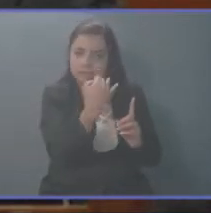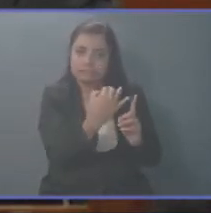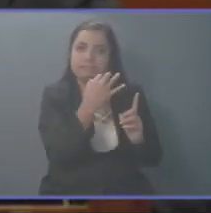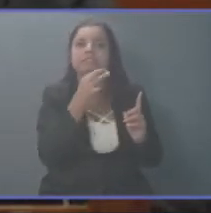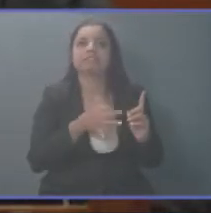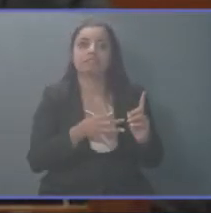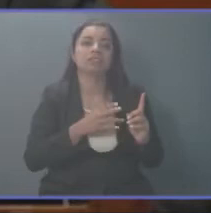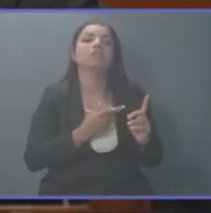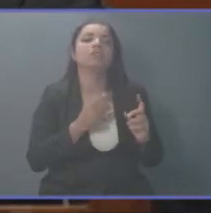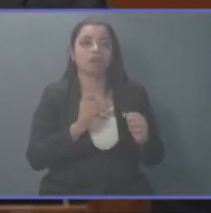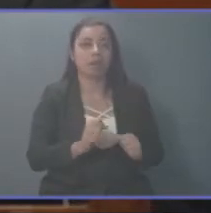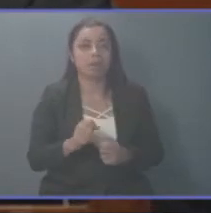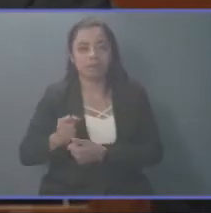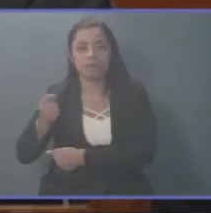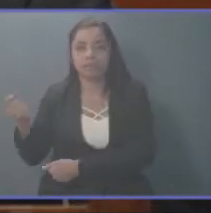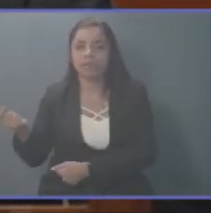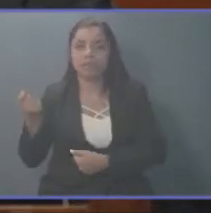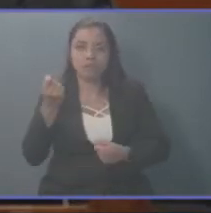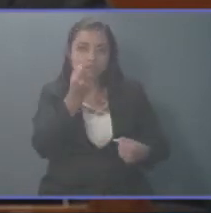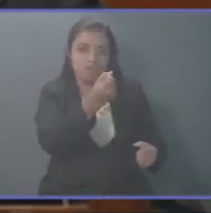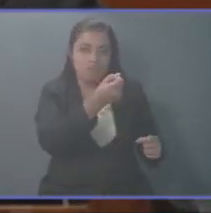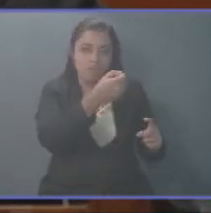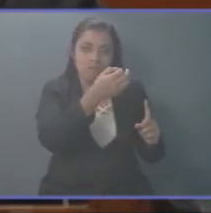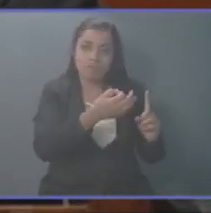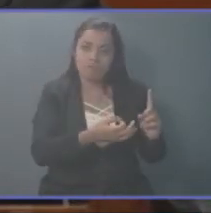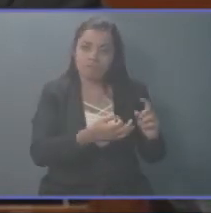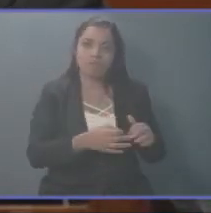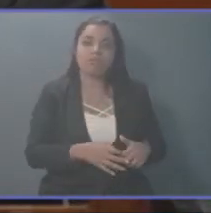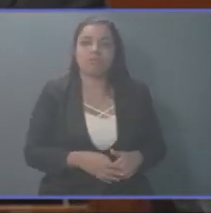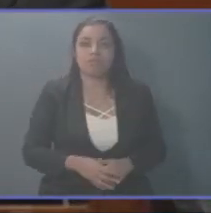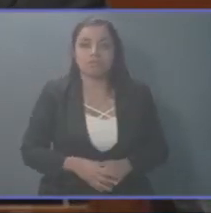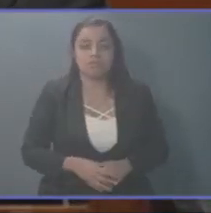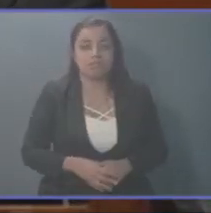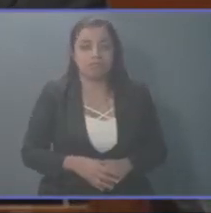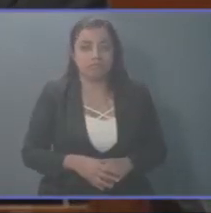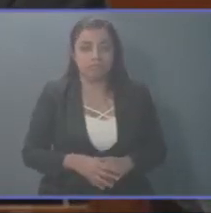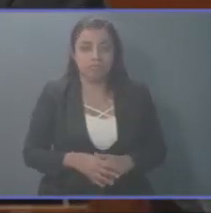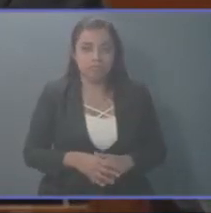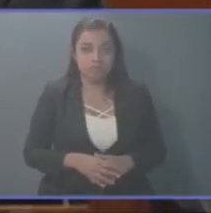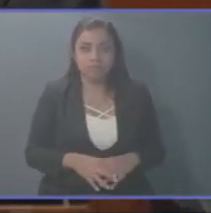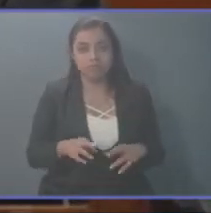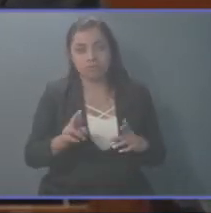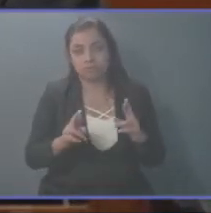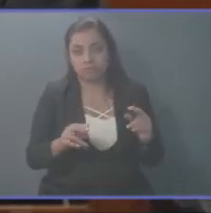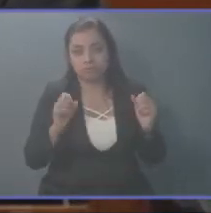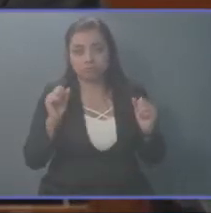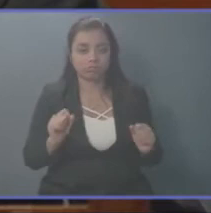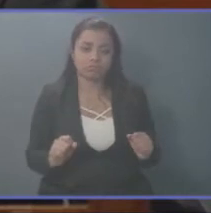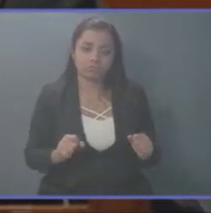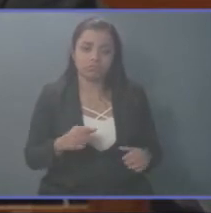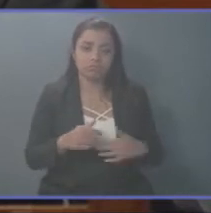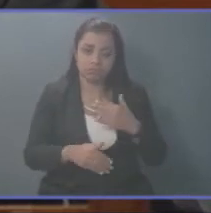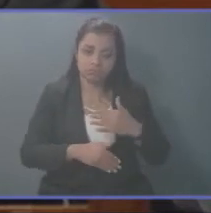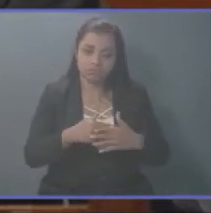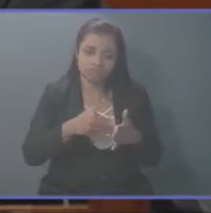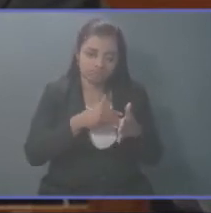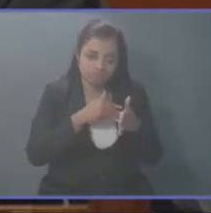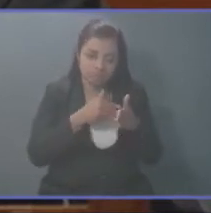para poder ostentar dicha condición. Y ojalá podamos sentar un